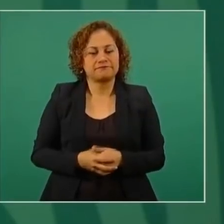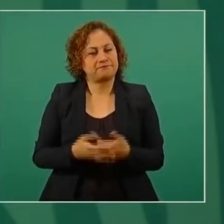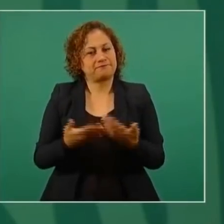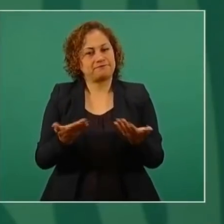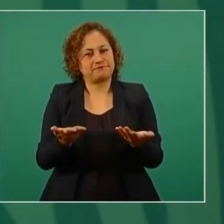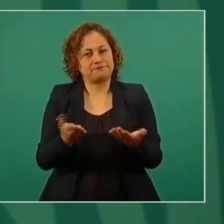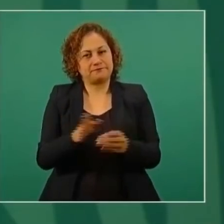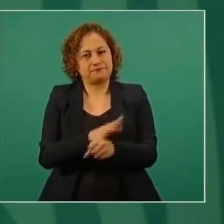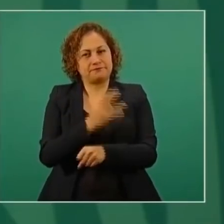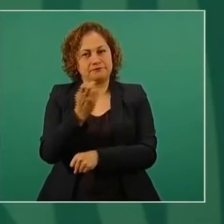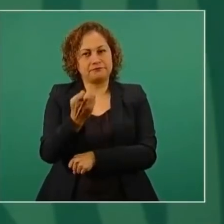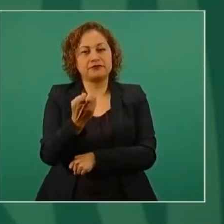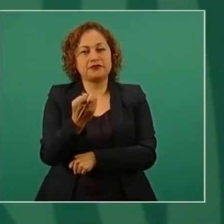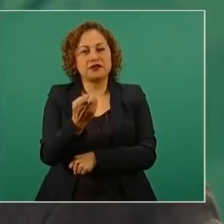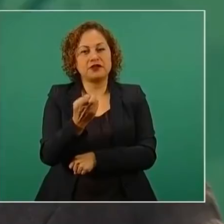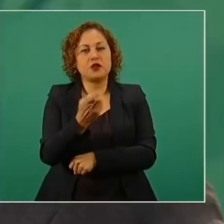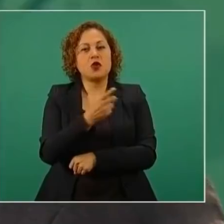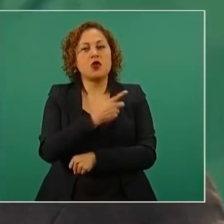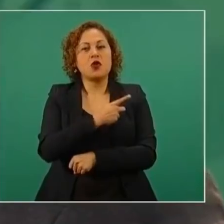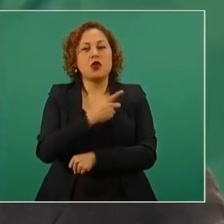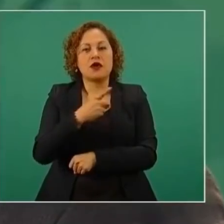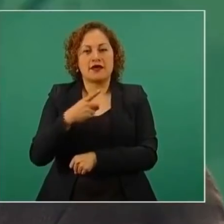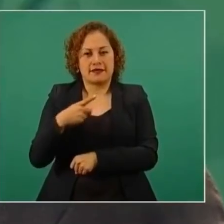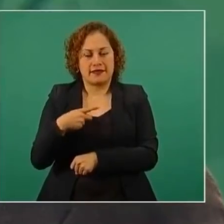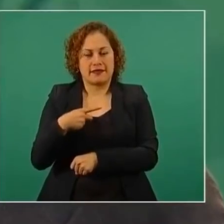Demos es pueblo,